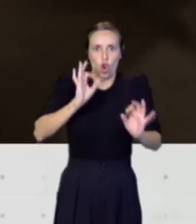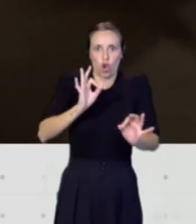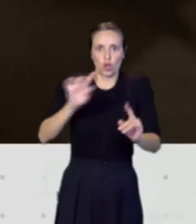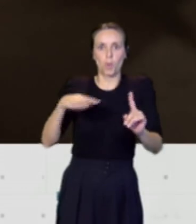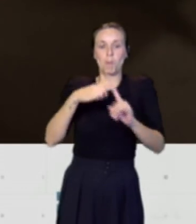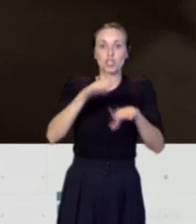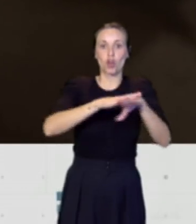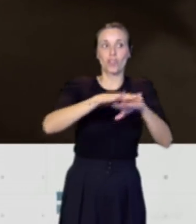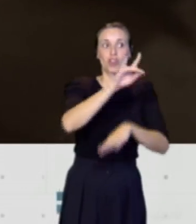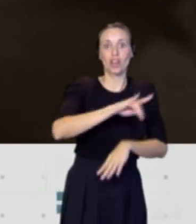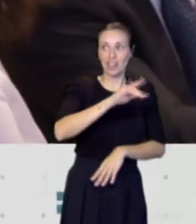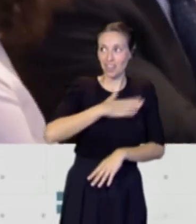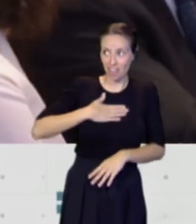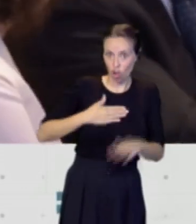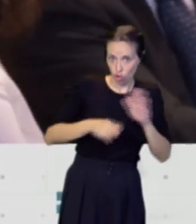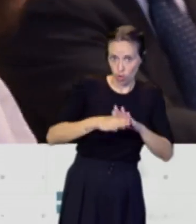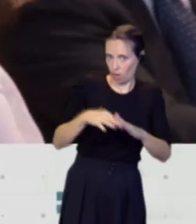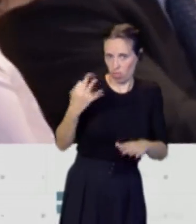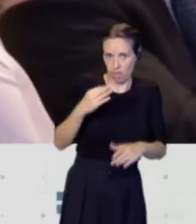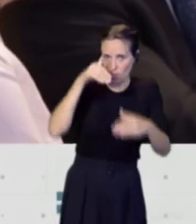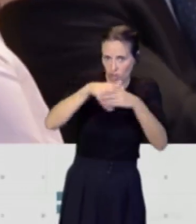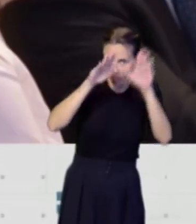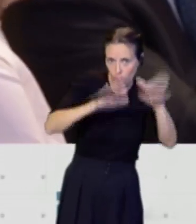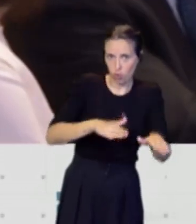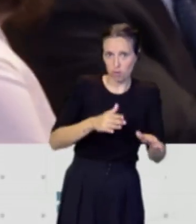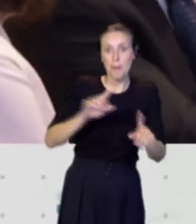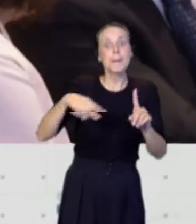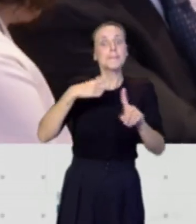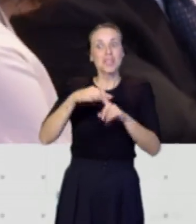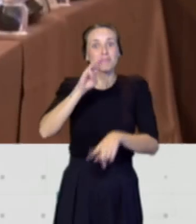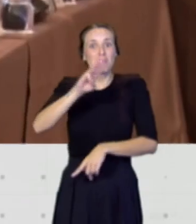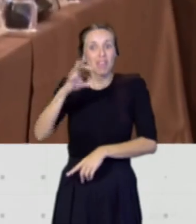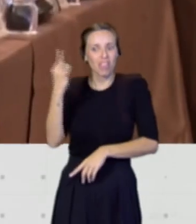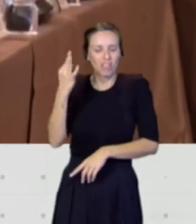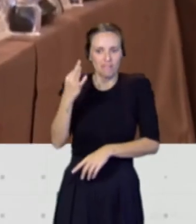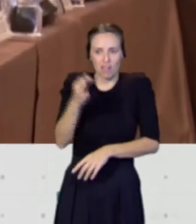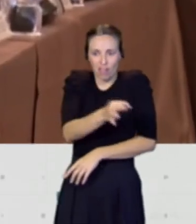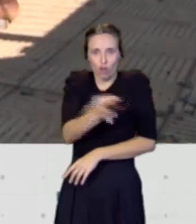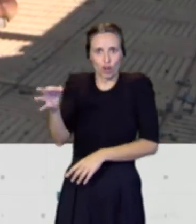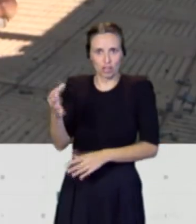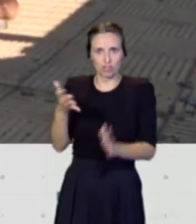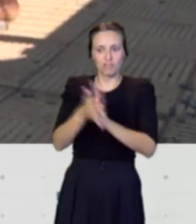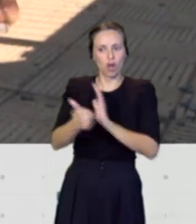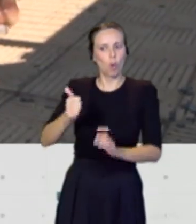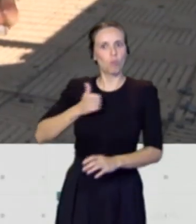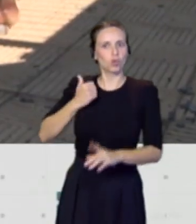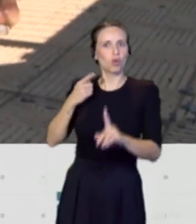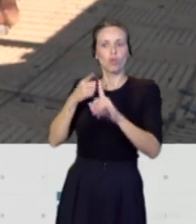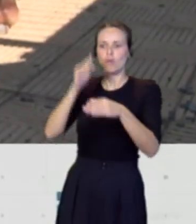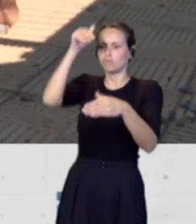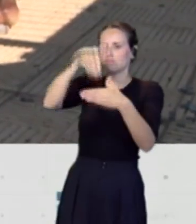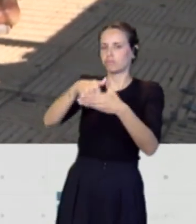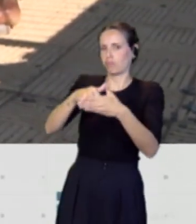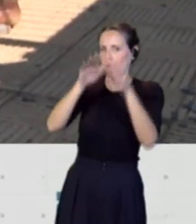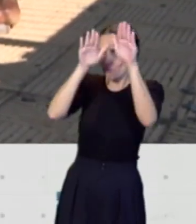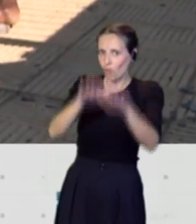si quiere continuar en el Gobierno de Canarias, sino por hacer lo correcto, el Partido Popular tiene una ocasión ahora para retratarse y votar favorablemente una